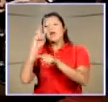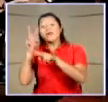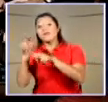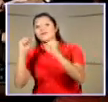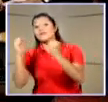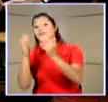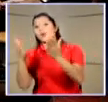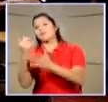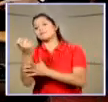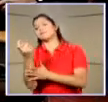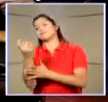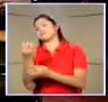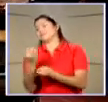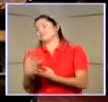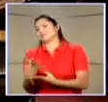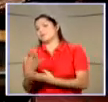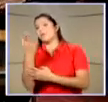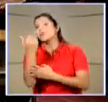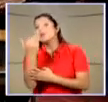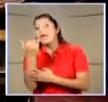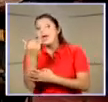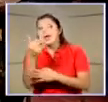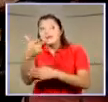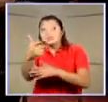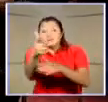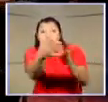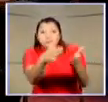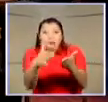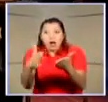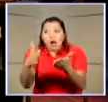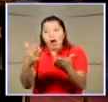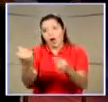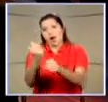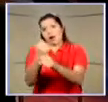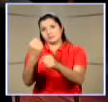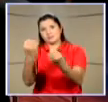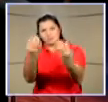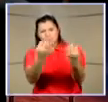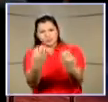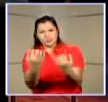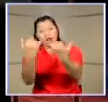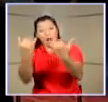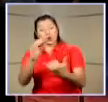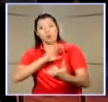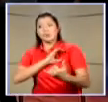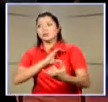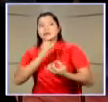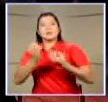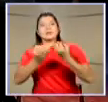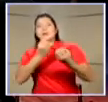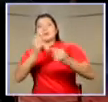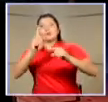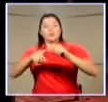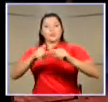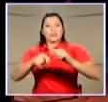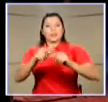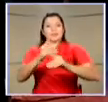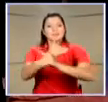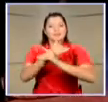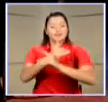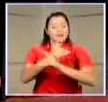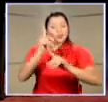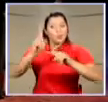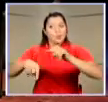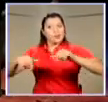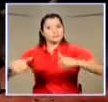enorme porque la criminalidad está dejando a la fuerza pública en total indefensión para responder a los desafíos que